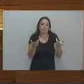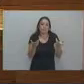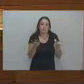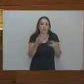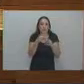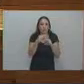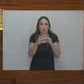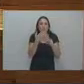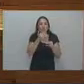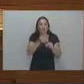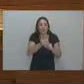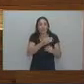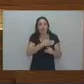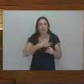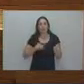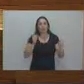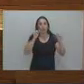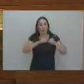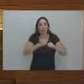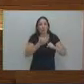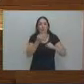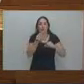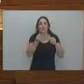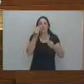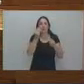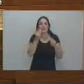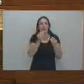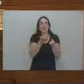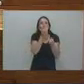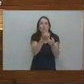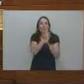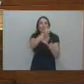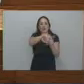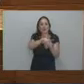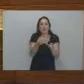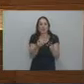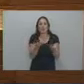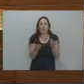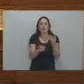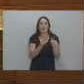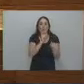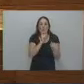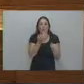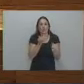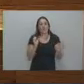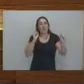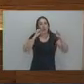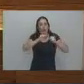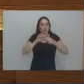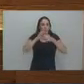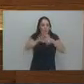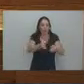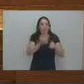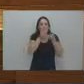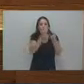llegar a un acuerdo de cómo tiene que ser tratada la información electoral, sea un acuerdo que responda de verdad a la información y